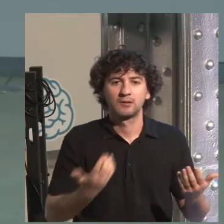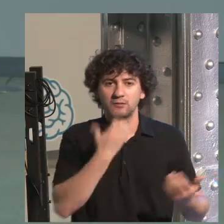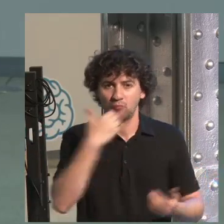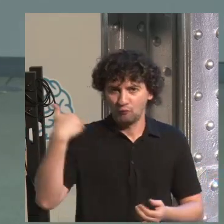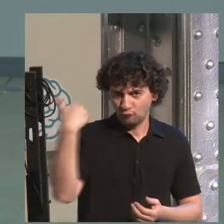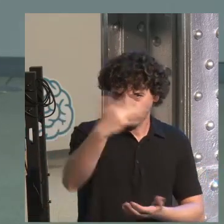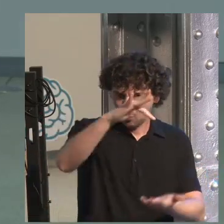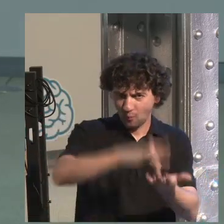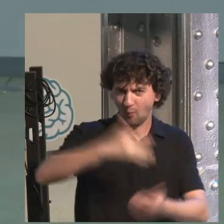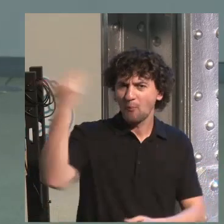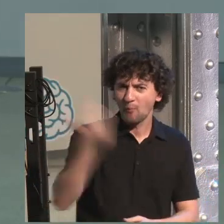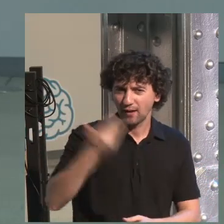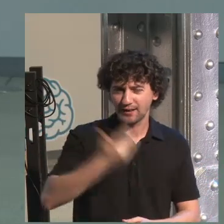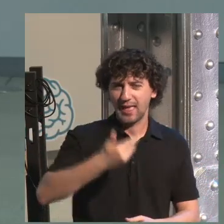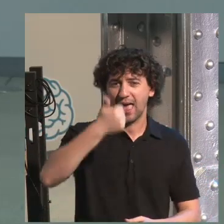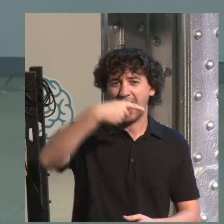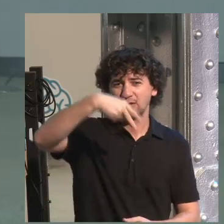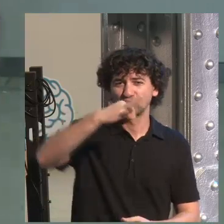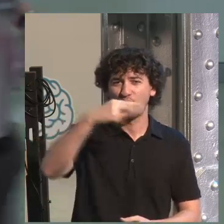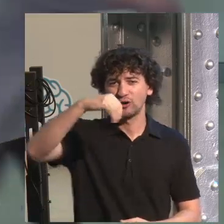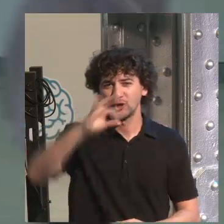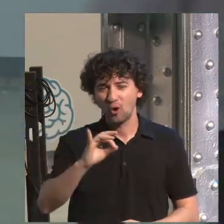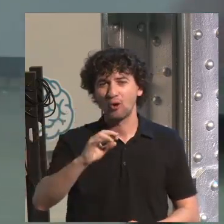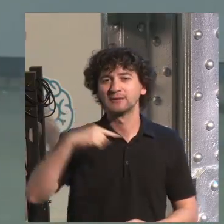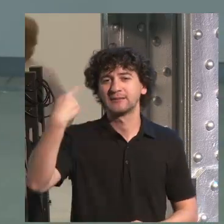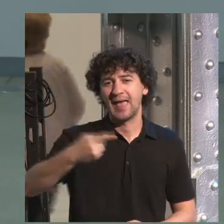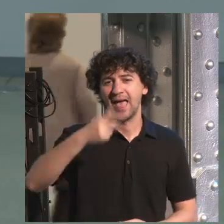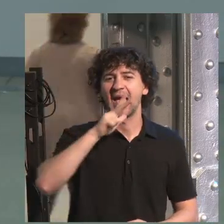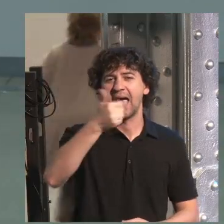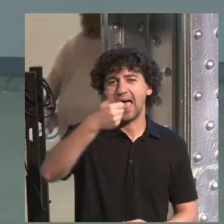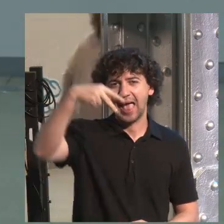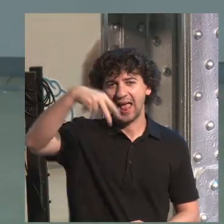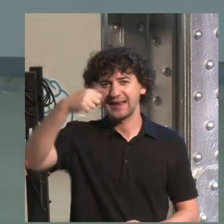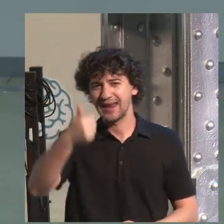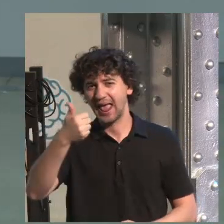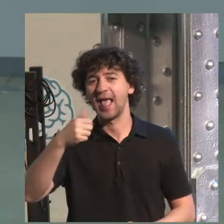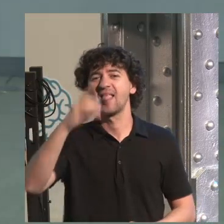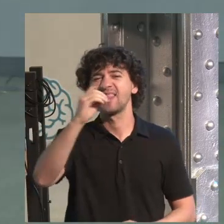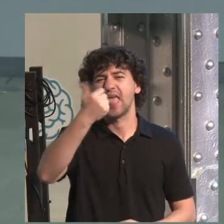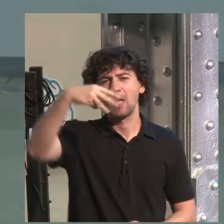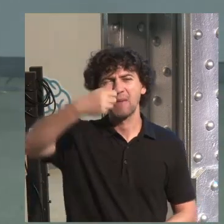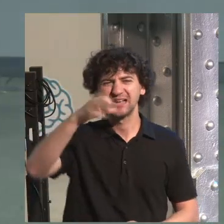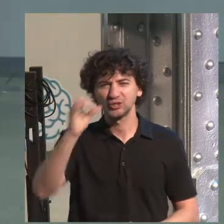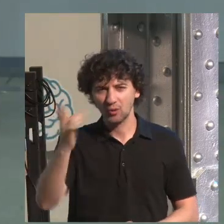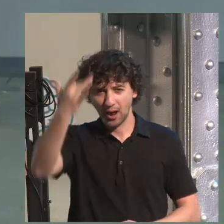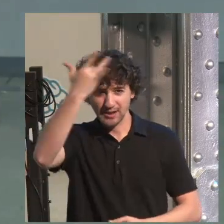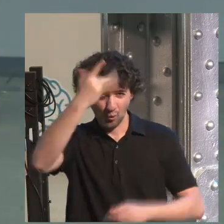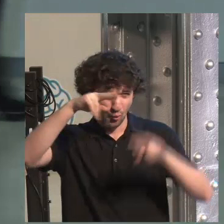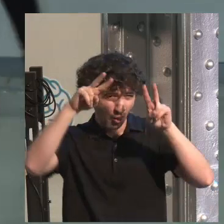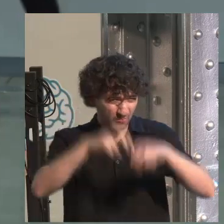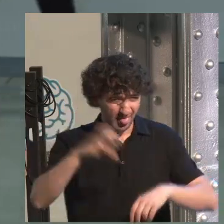luego el plato fuerte, que es Antonio y Jana Damasio, expertos en neurociencia. La verdad es que solo os digo una cosa.